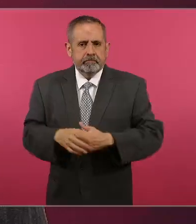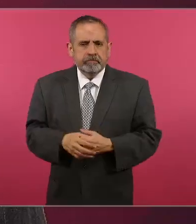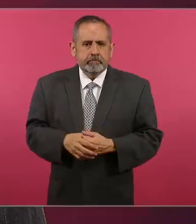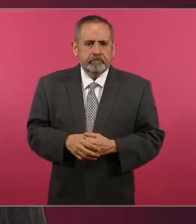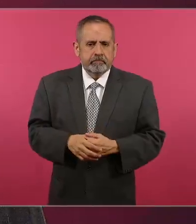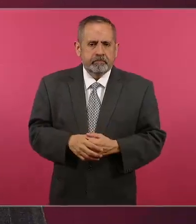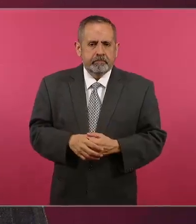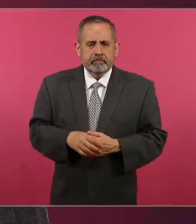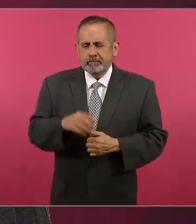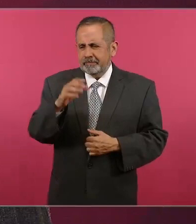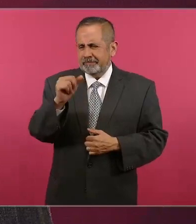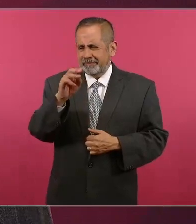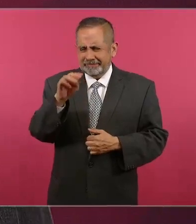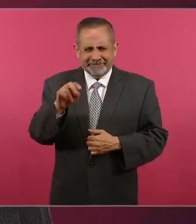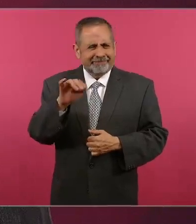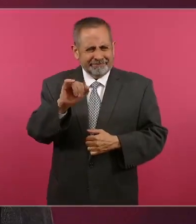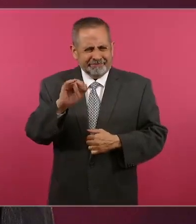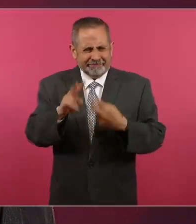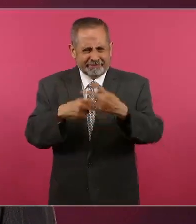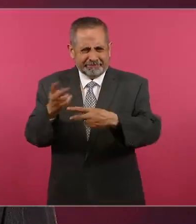Carlos Slim, y